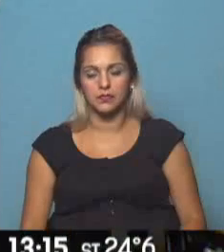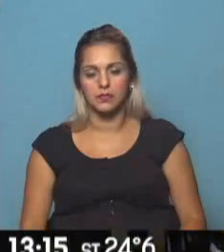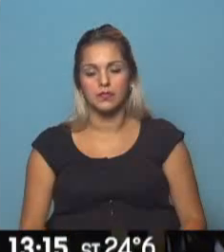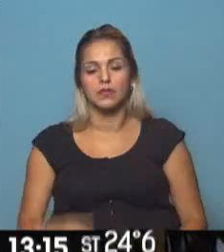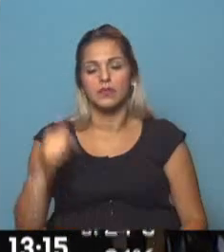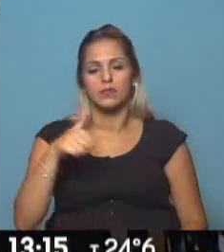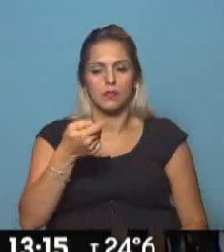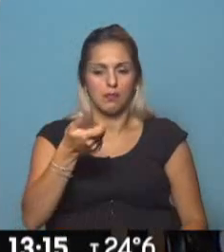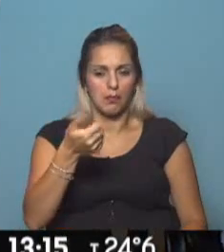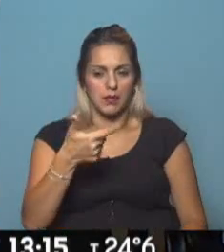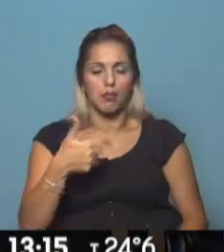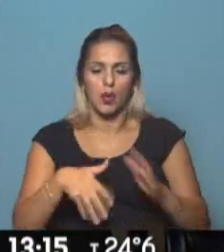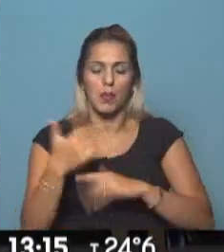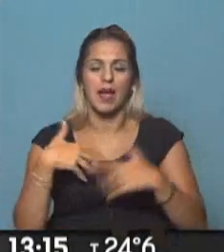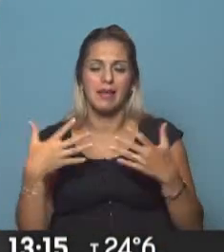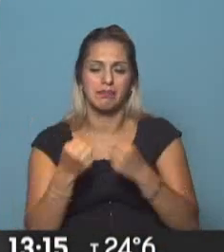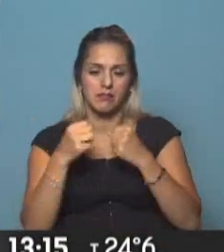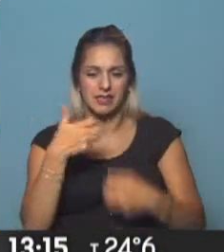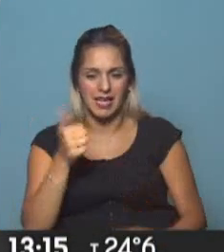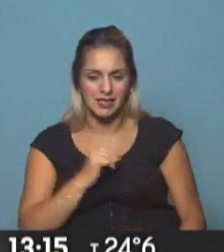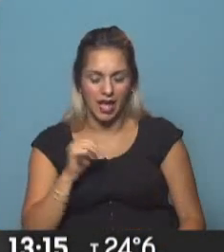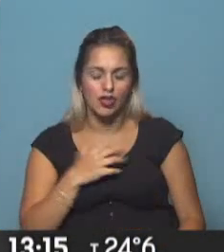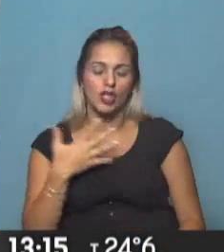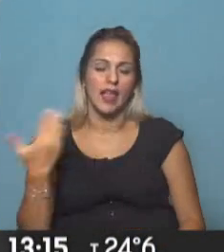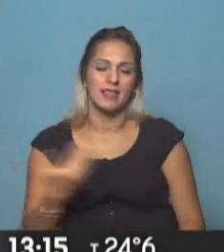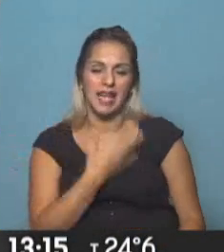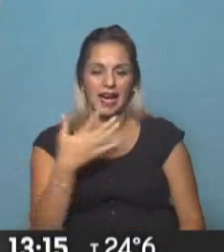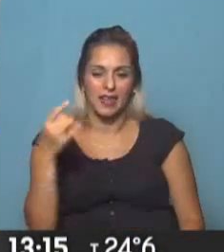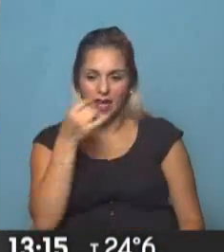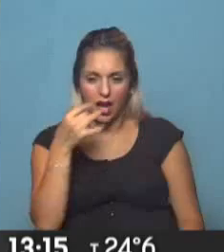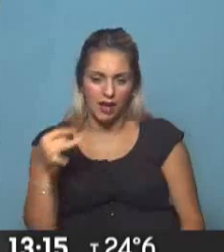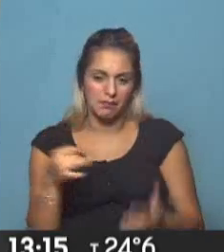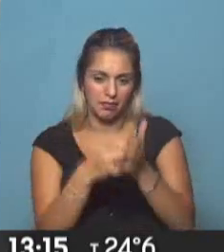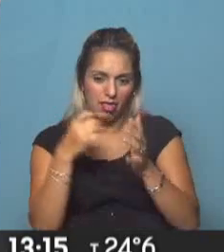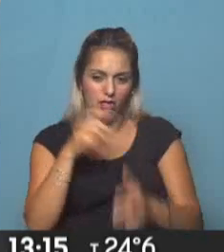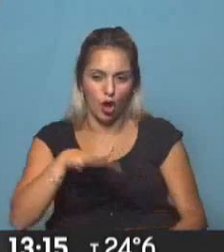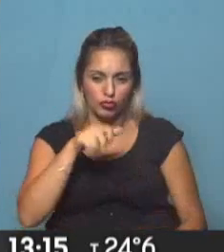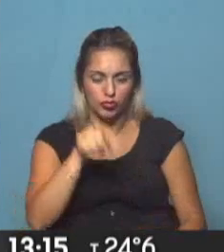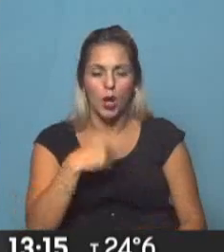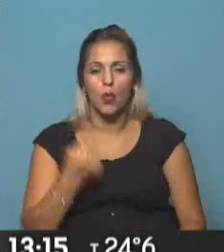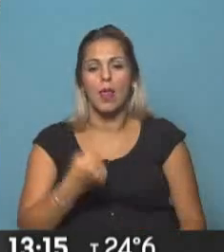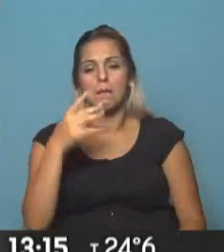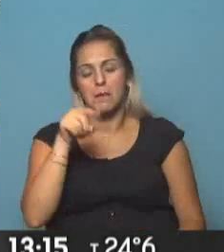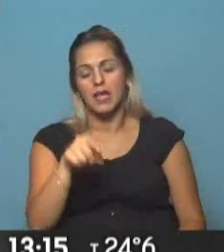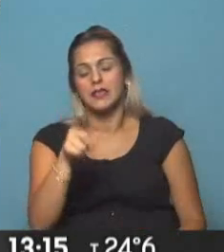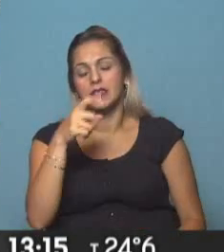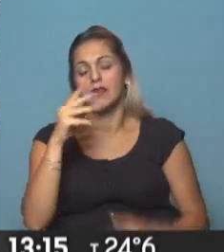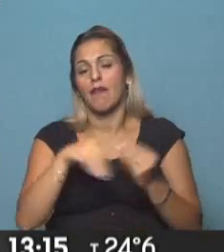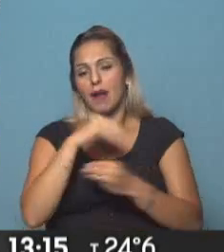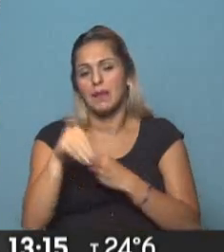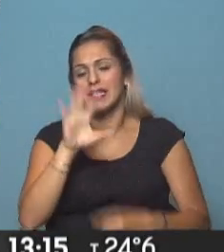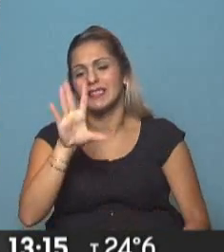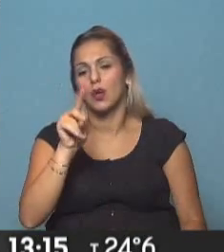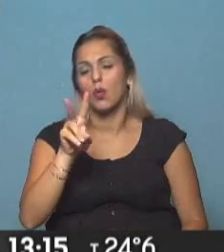A horas de cumplirse el sexto aniversario de la tragedia de Once, una vez más, los familiares de las 52 víctimas y